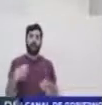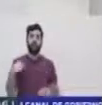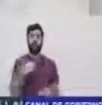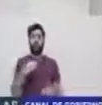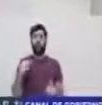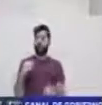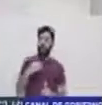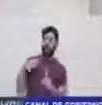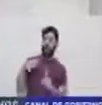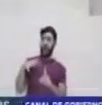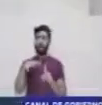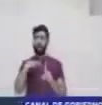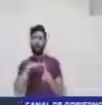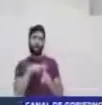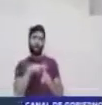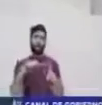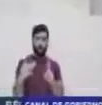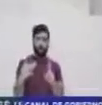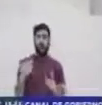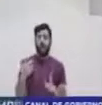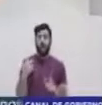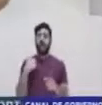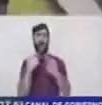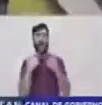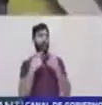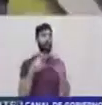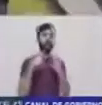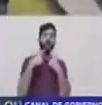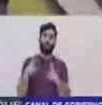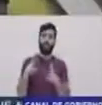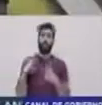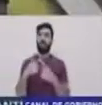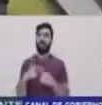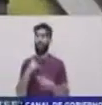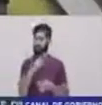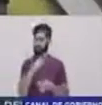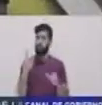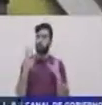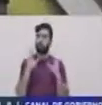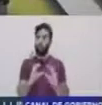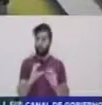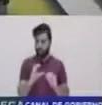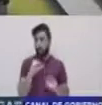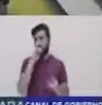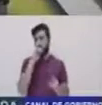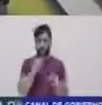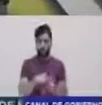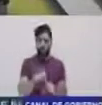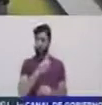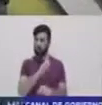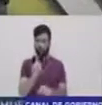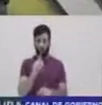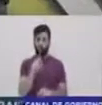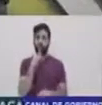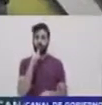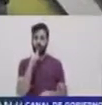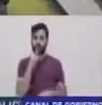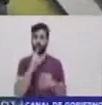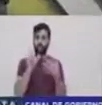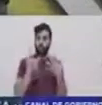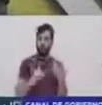Muchas veces por ser populares los jóvenes viralizan estas situaciones, pero hay que pensar qué costo tiene